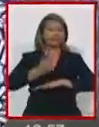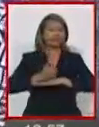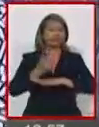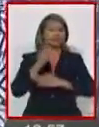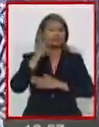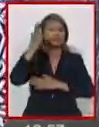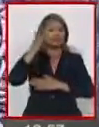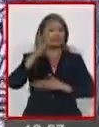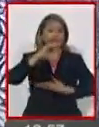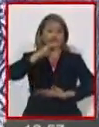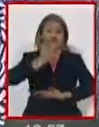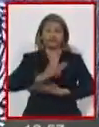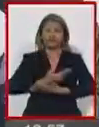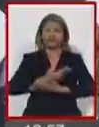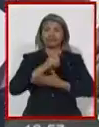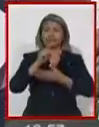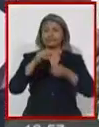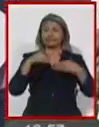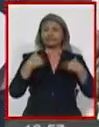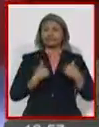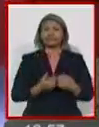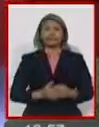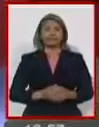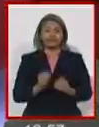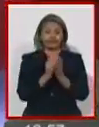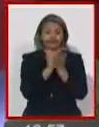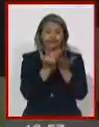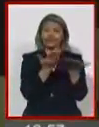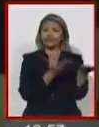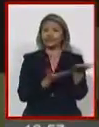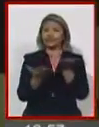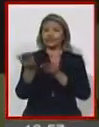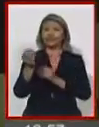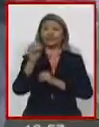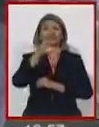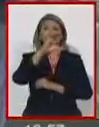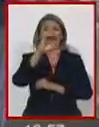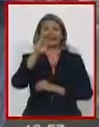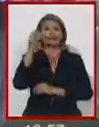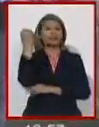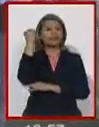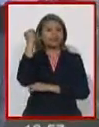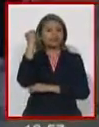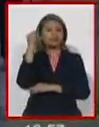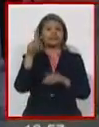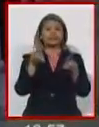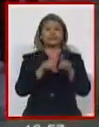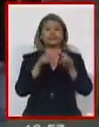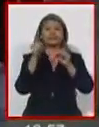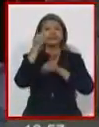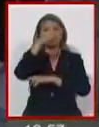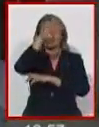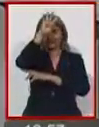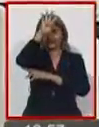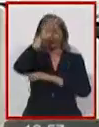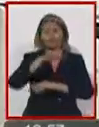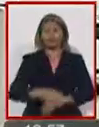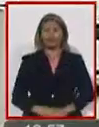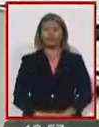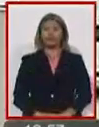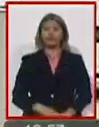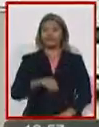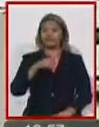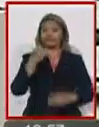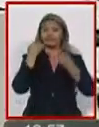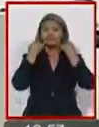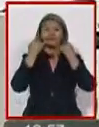el futuro de mis nietos no se frustre. Los mismos libros también serán llevados a Cochabamba, Sucre y también al Beni. En